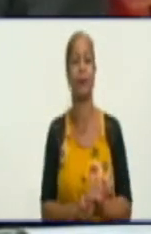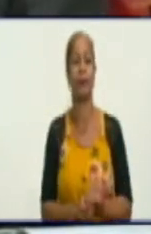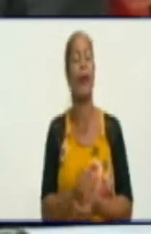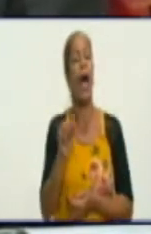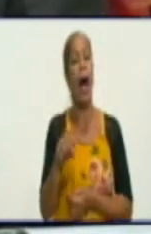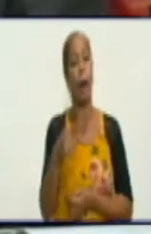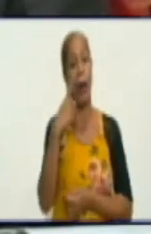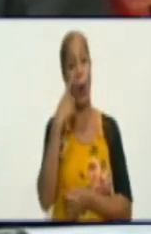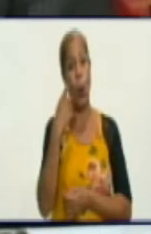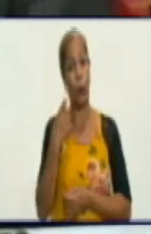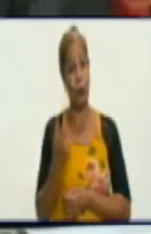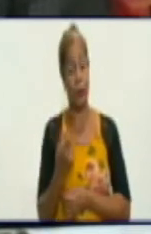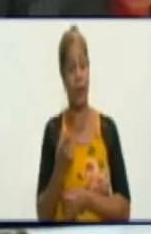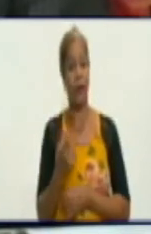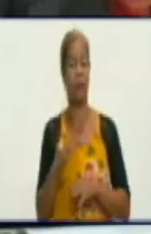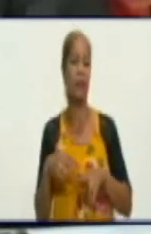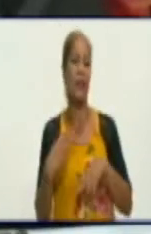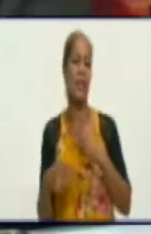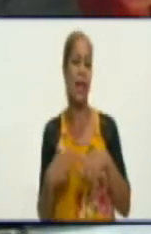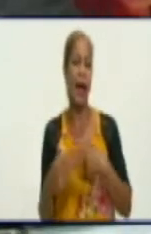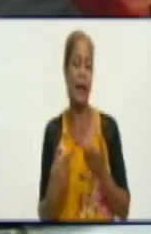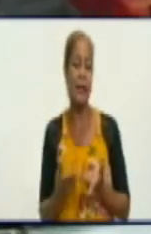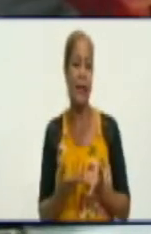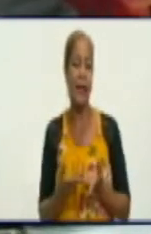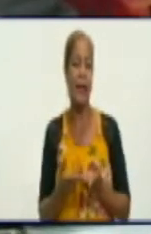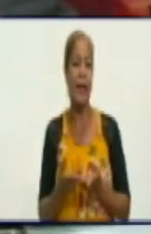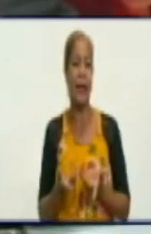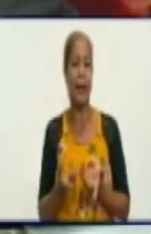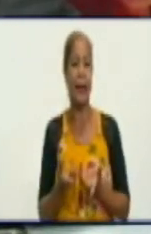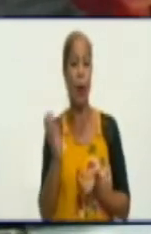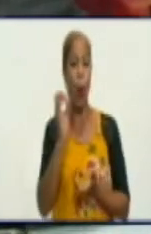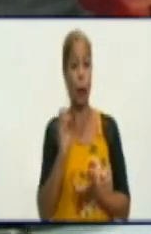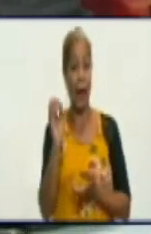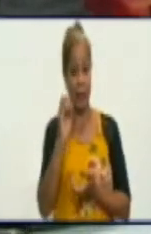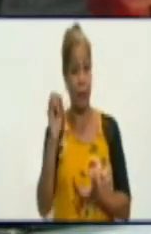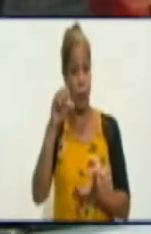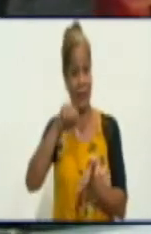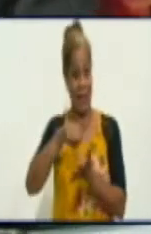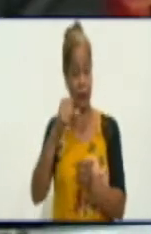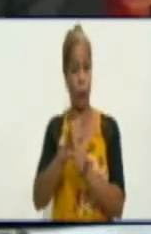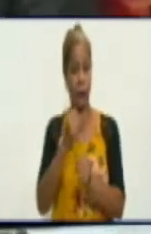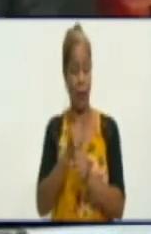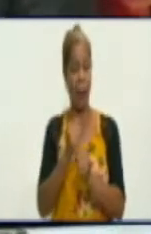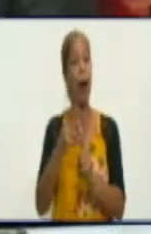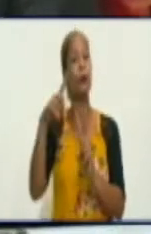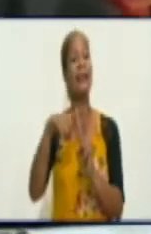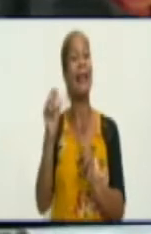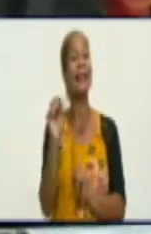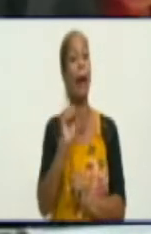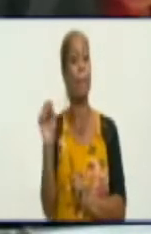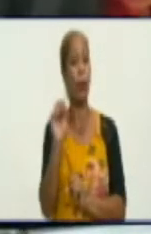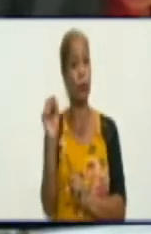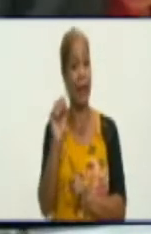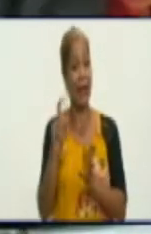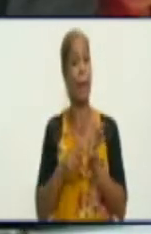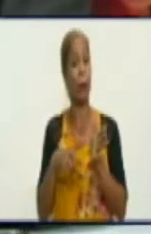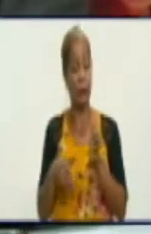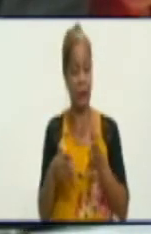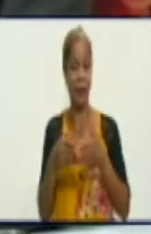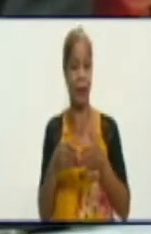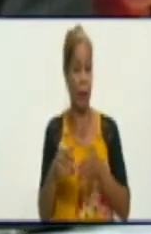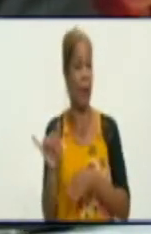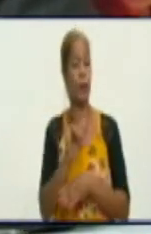conocer entonces, ¿qué realiza entonces el Sindicato de los Trabajadores del Transporte en nuestra provincia de Granma, quienes han jugado también